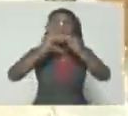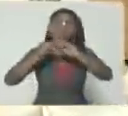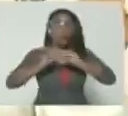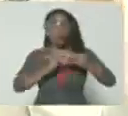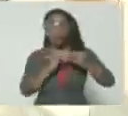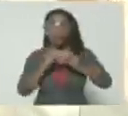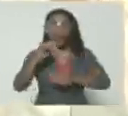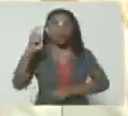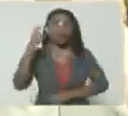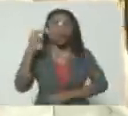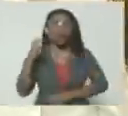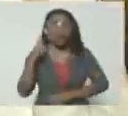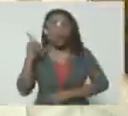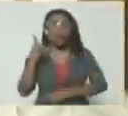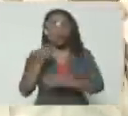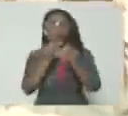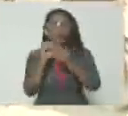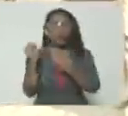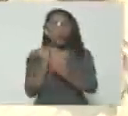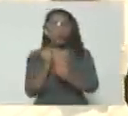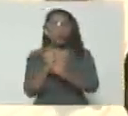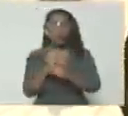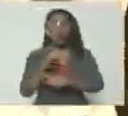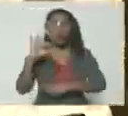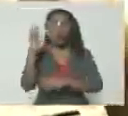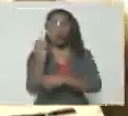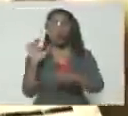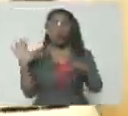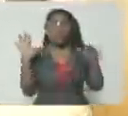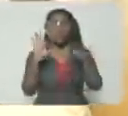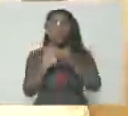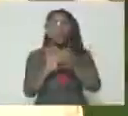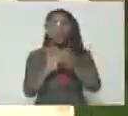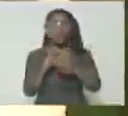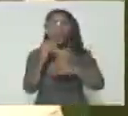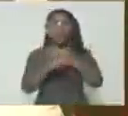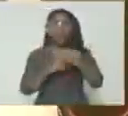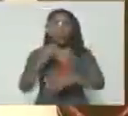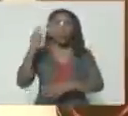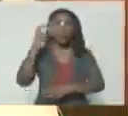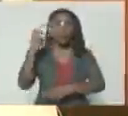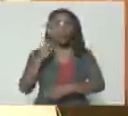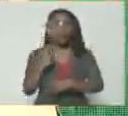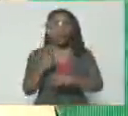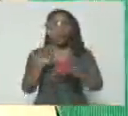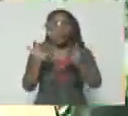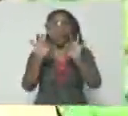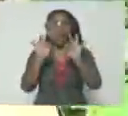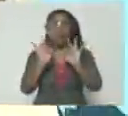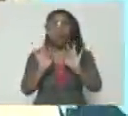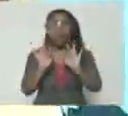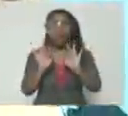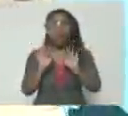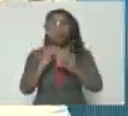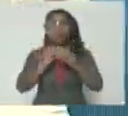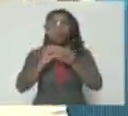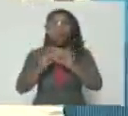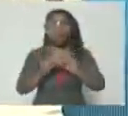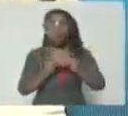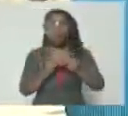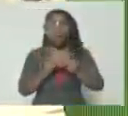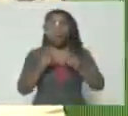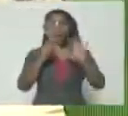perdón, de cacao. Nosotros logramos hacer alianzas con ellos y sacamos un chocolate especial, un chocolate formulado